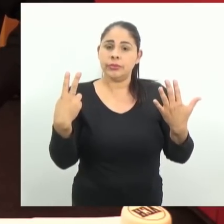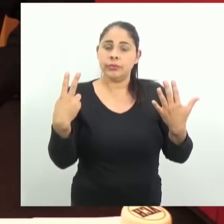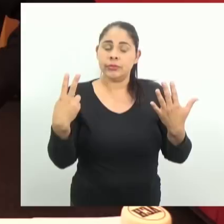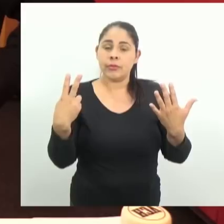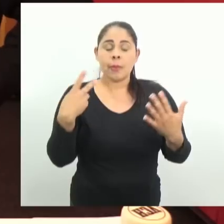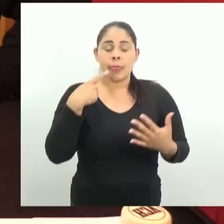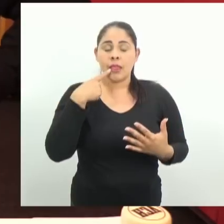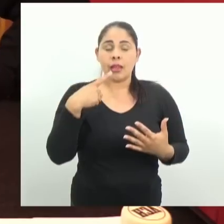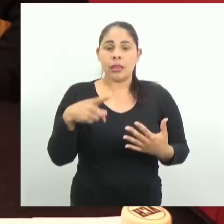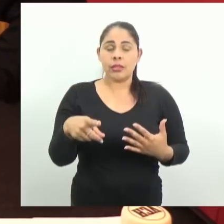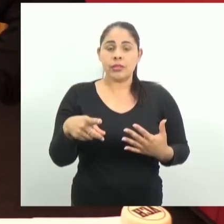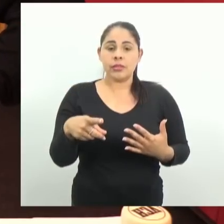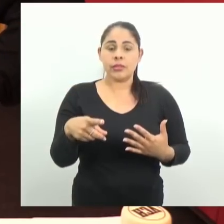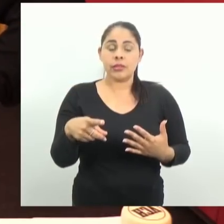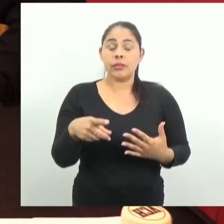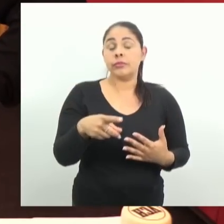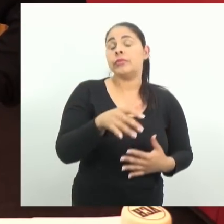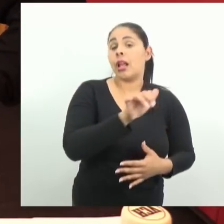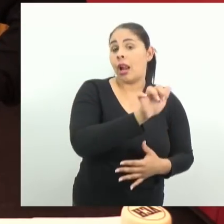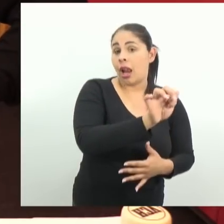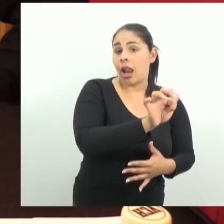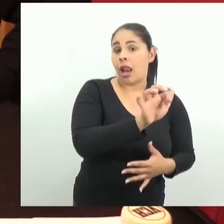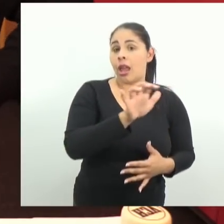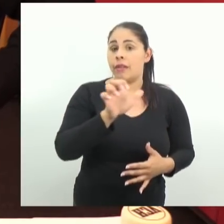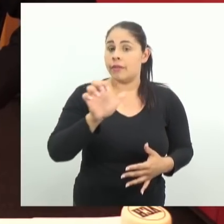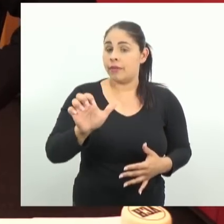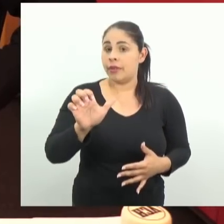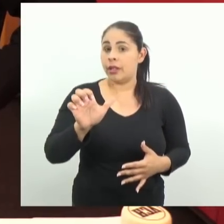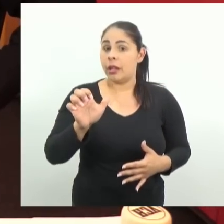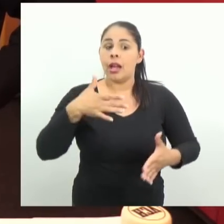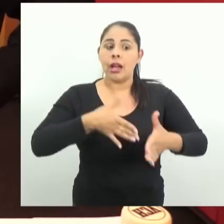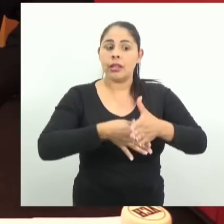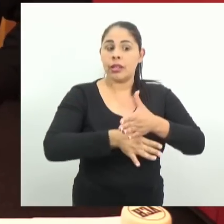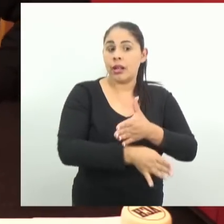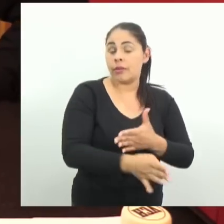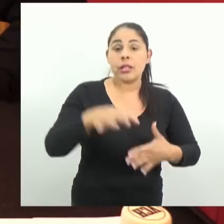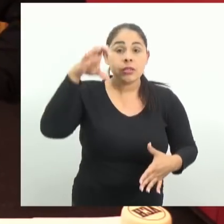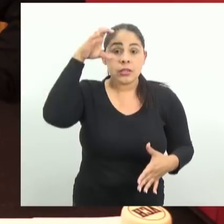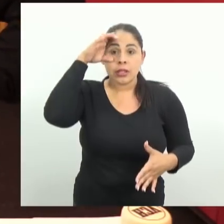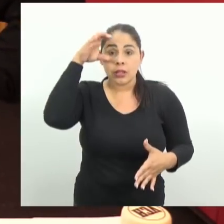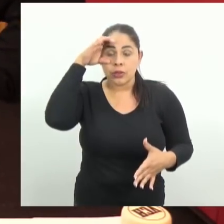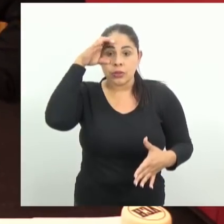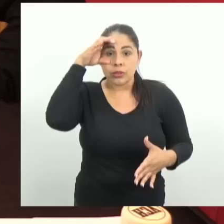cuando dice, así que la fe es por el oír y el oír por la palabra de Dios.